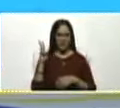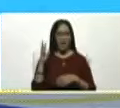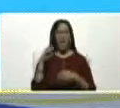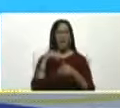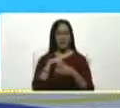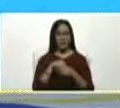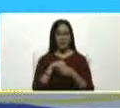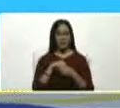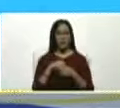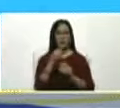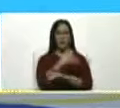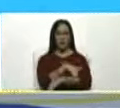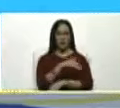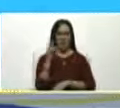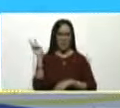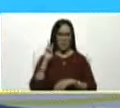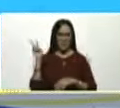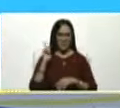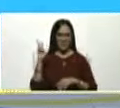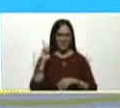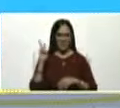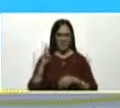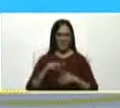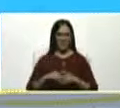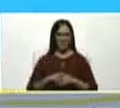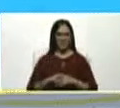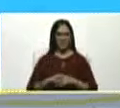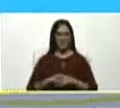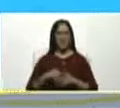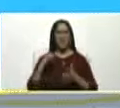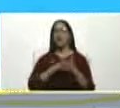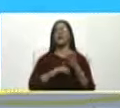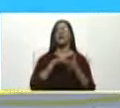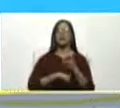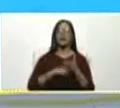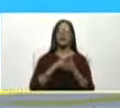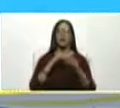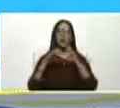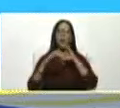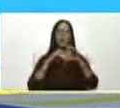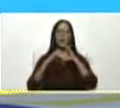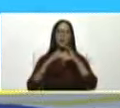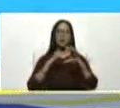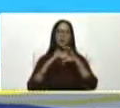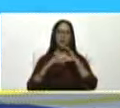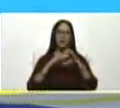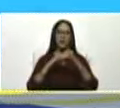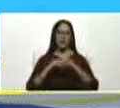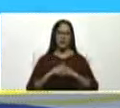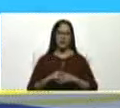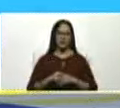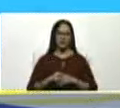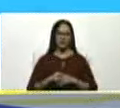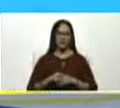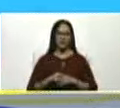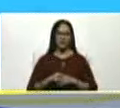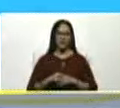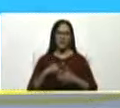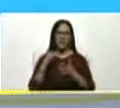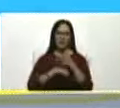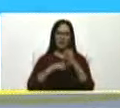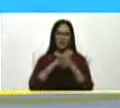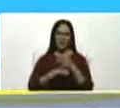adentro y afuera de Venezuela. La batalla comunicacional, la